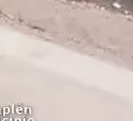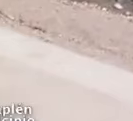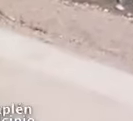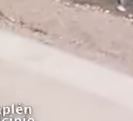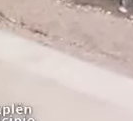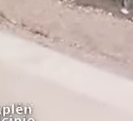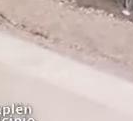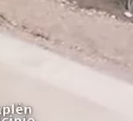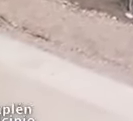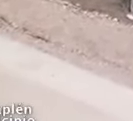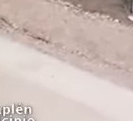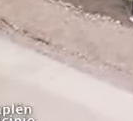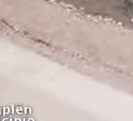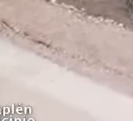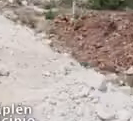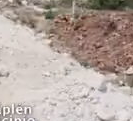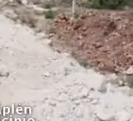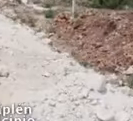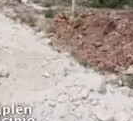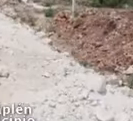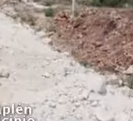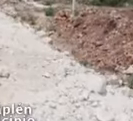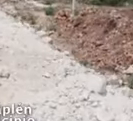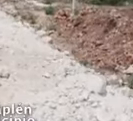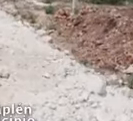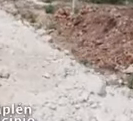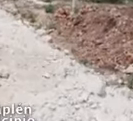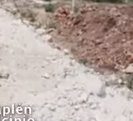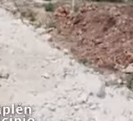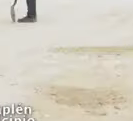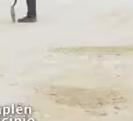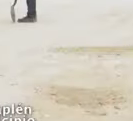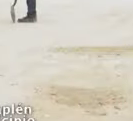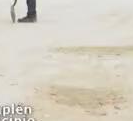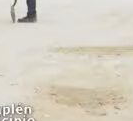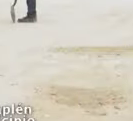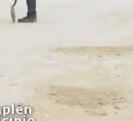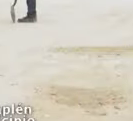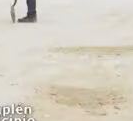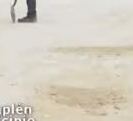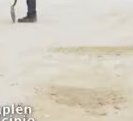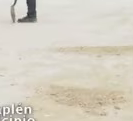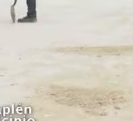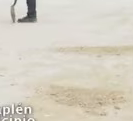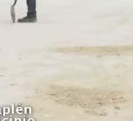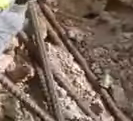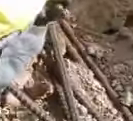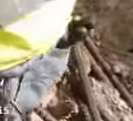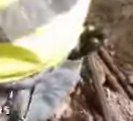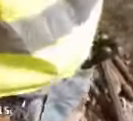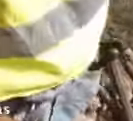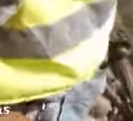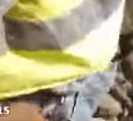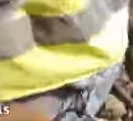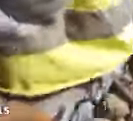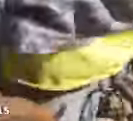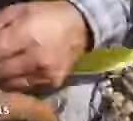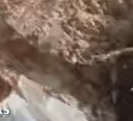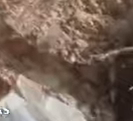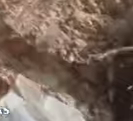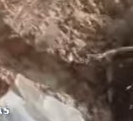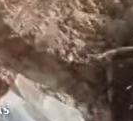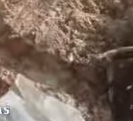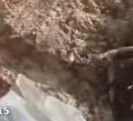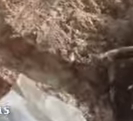En Alachó, avanzamos con la compactación de terraplén y otros procesos constructivos en el terreno del municipio. Asimismo, en este